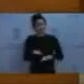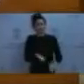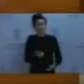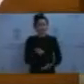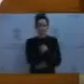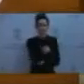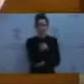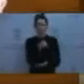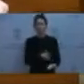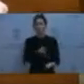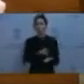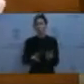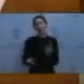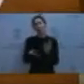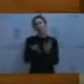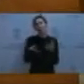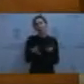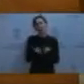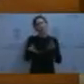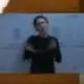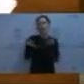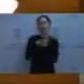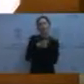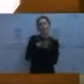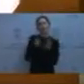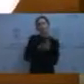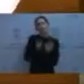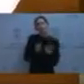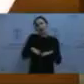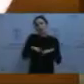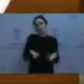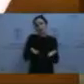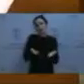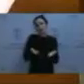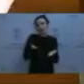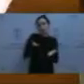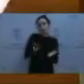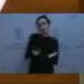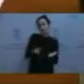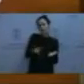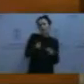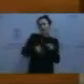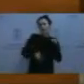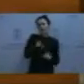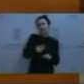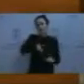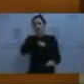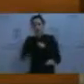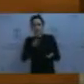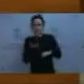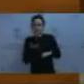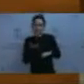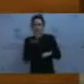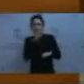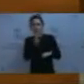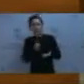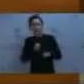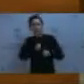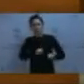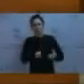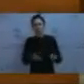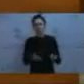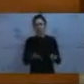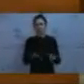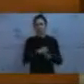se practica la ley del embudo, el embudo da la vuelta y se le practica a quien pretende siempre